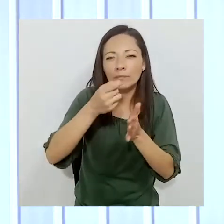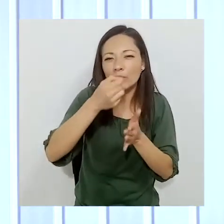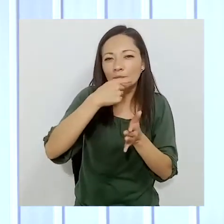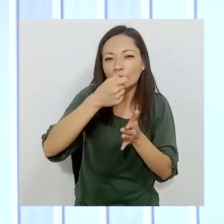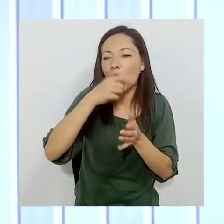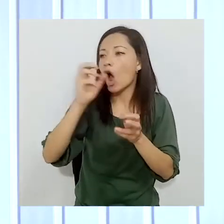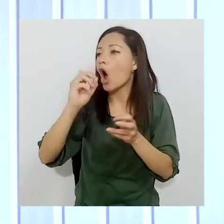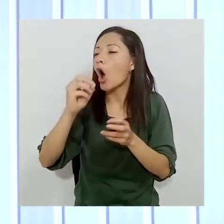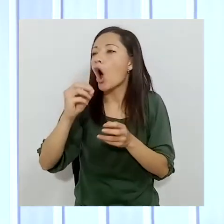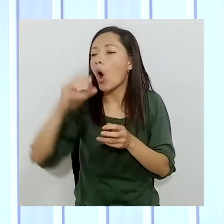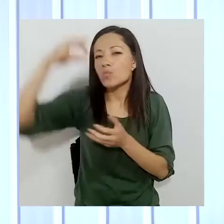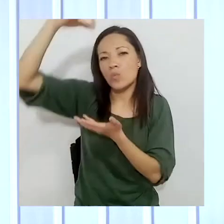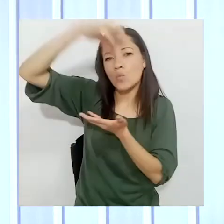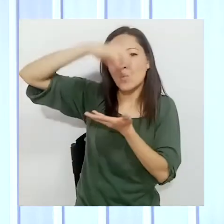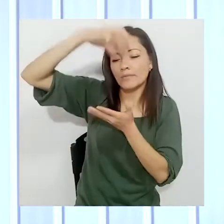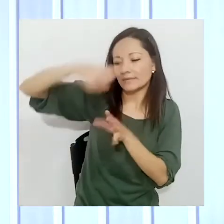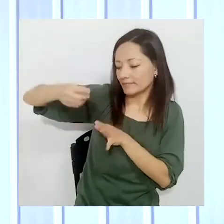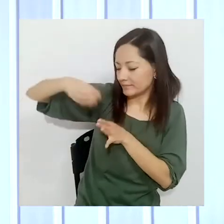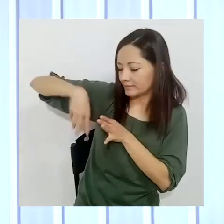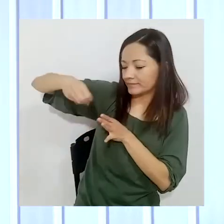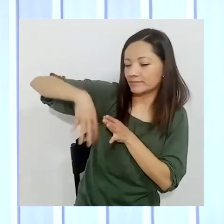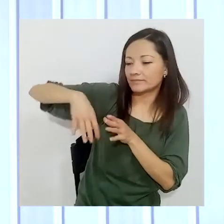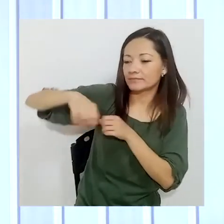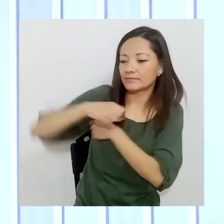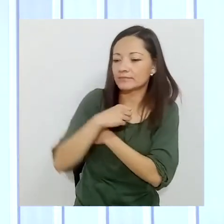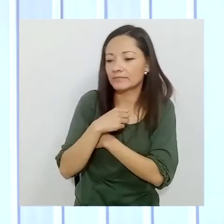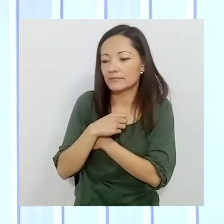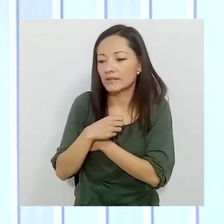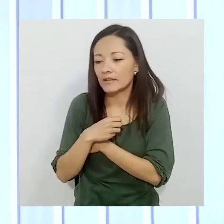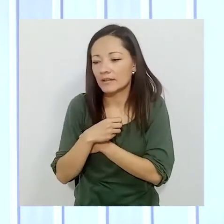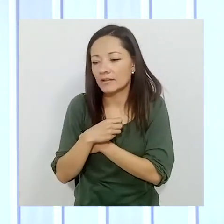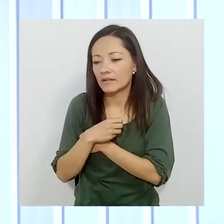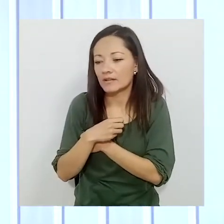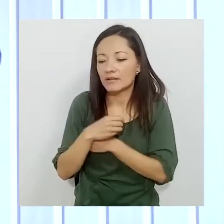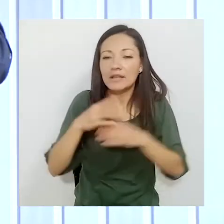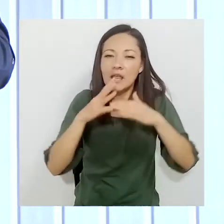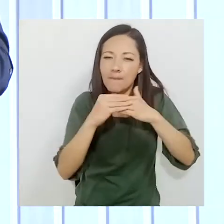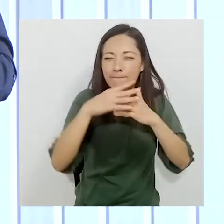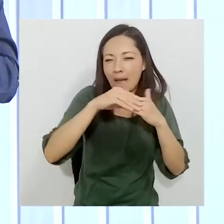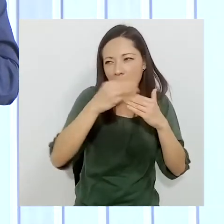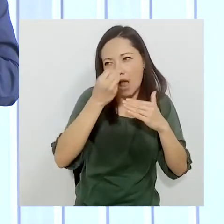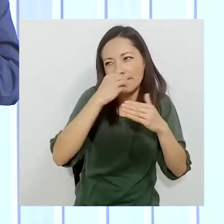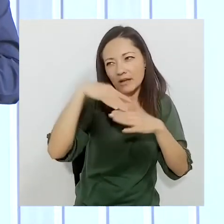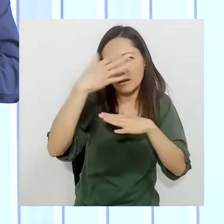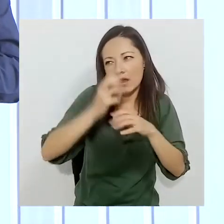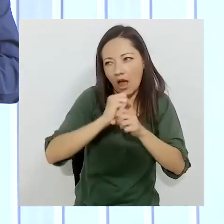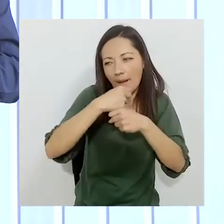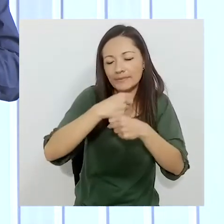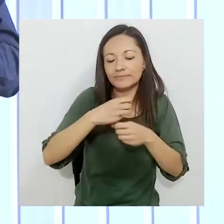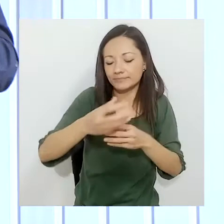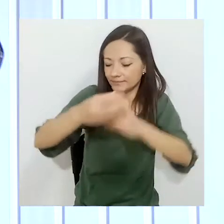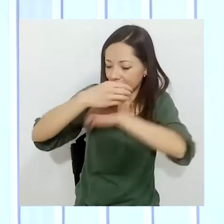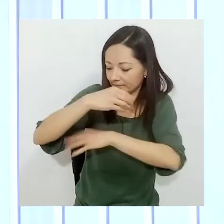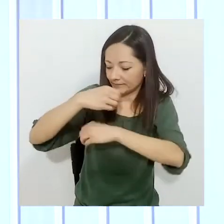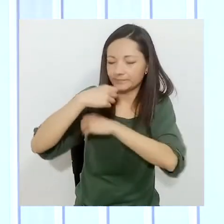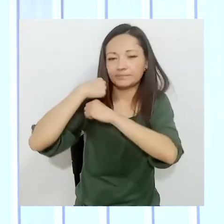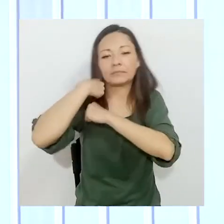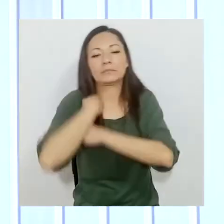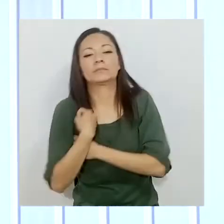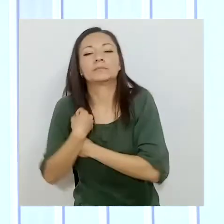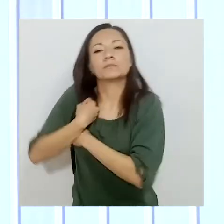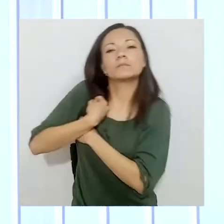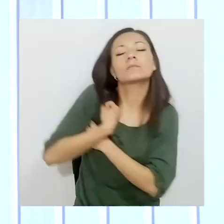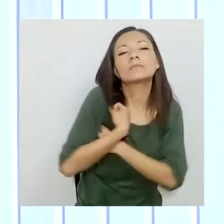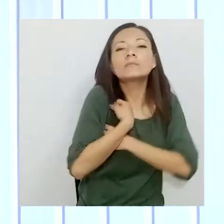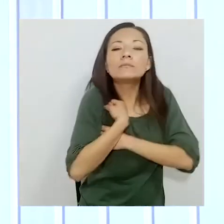uvas pasas, pero también vamos a necesitar algo porque nos va a dar hambre. Entonces llevemos unos sanduchitos. Bueno, ¿sabe qué?